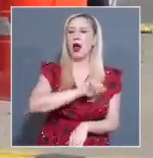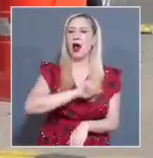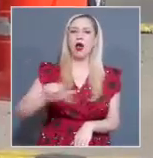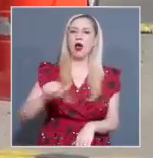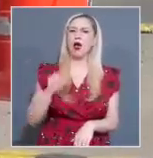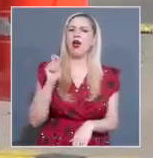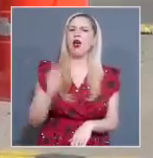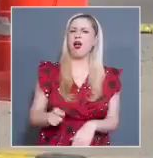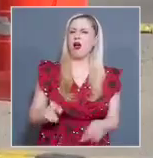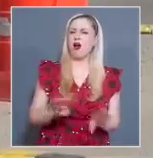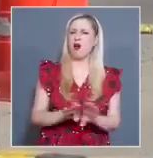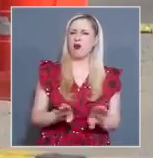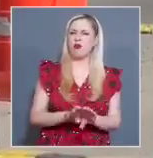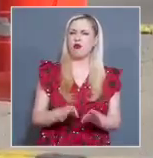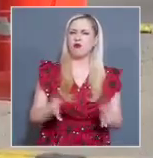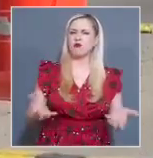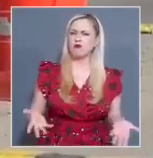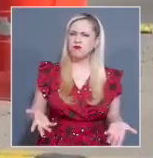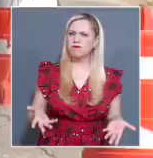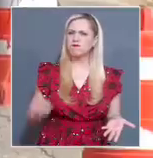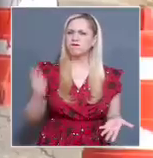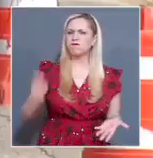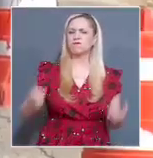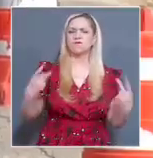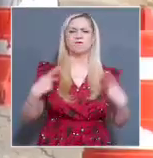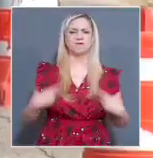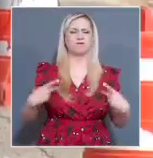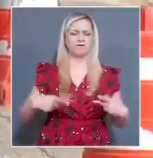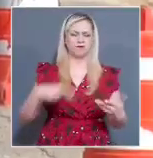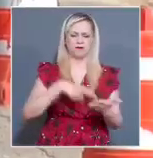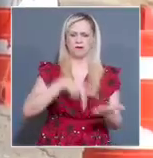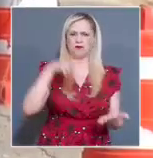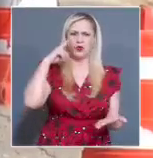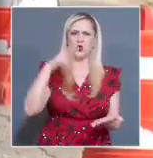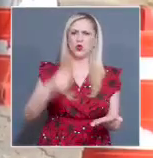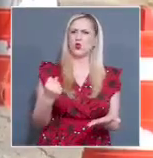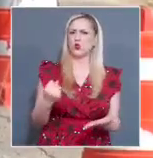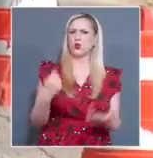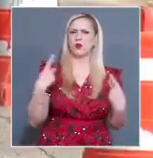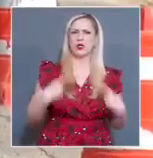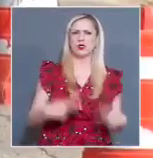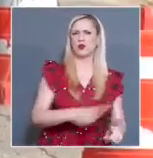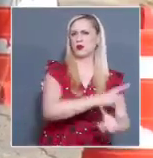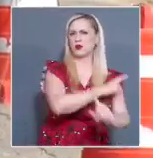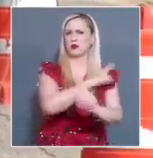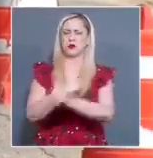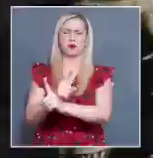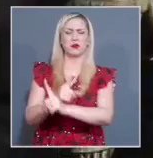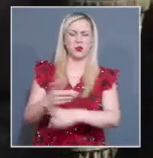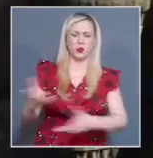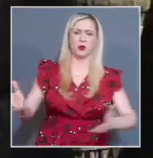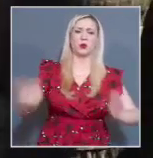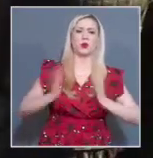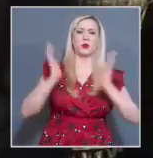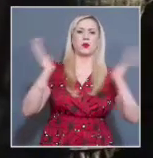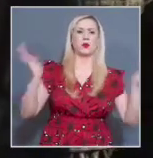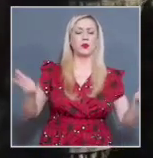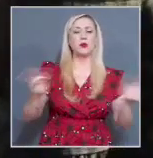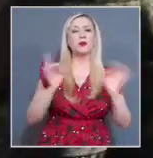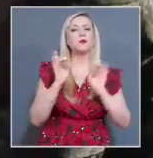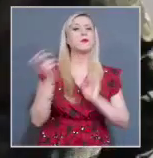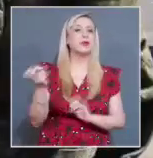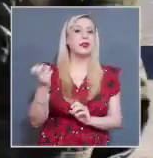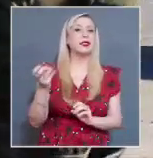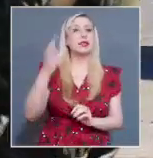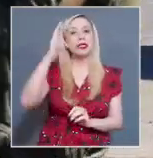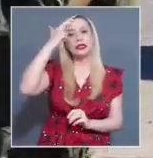fuerza y que resulten en la ejecución extrajudicial de una persona. Esto en un caso en el que una pareja fue asesinada por un militar